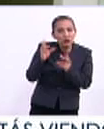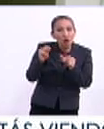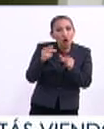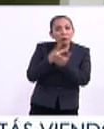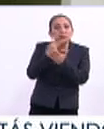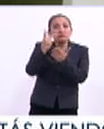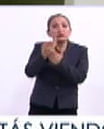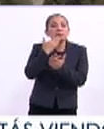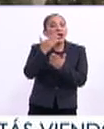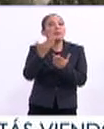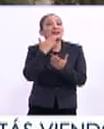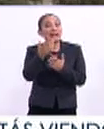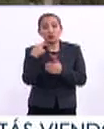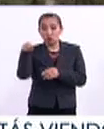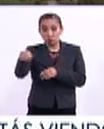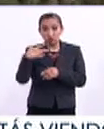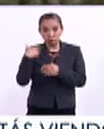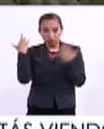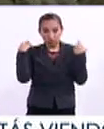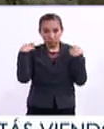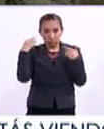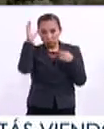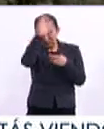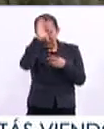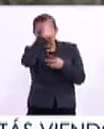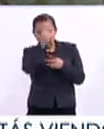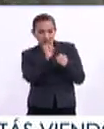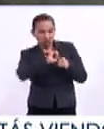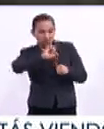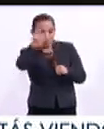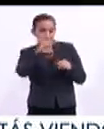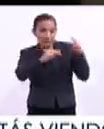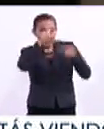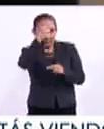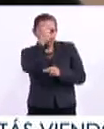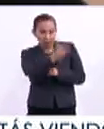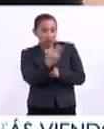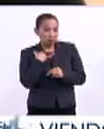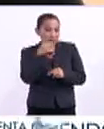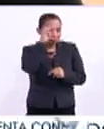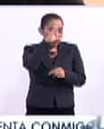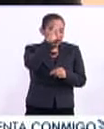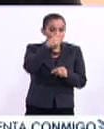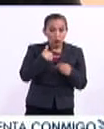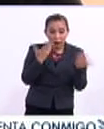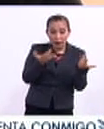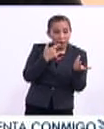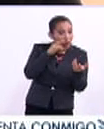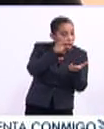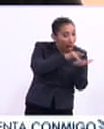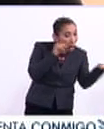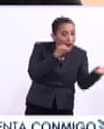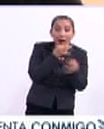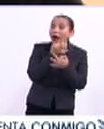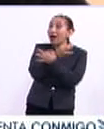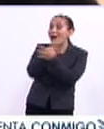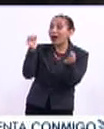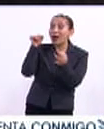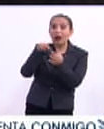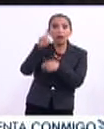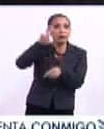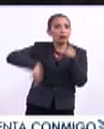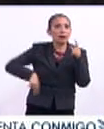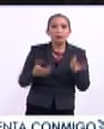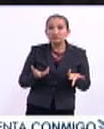premiar la divulgación. O sea, si tú eres un académico SNI 3, si haces cosas de divulgación, te